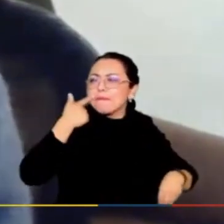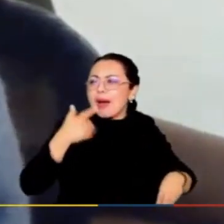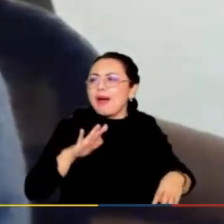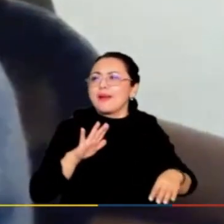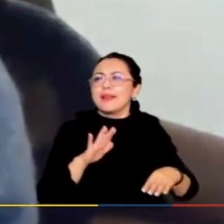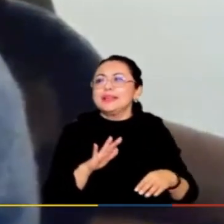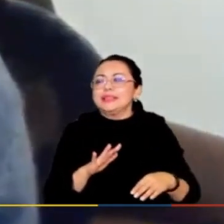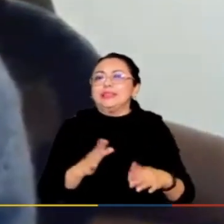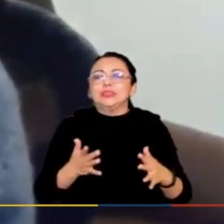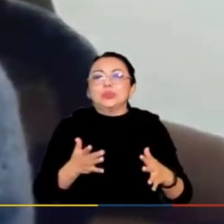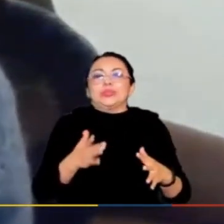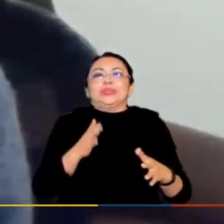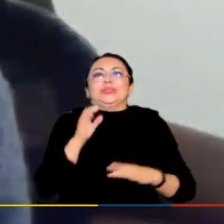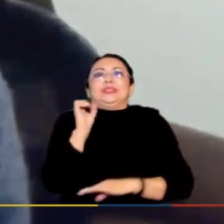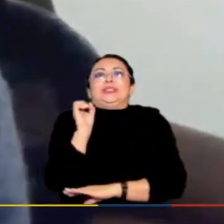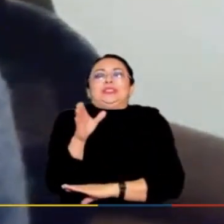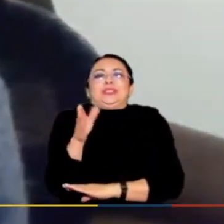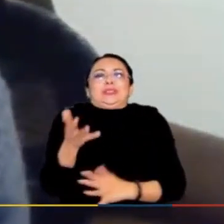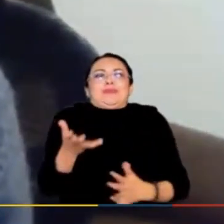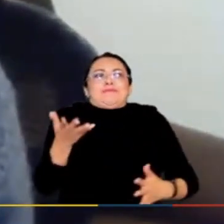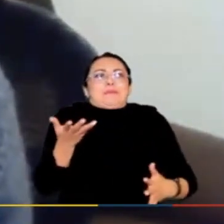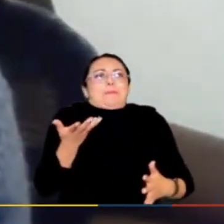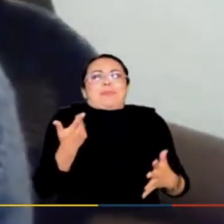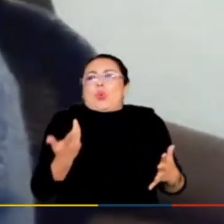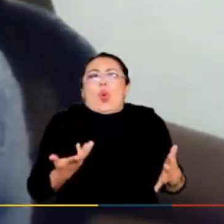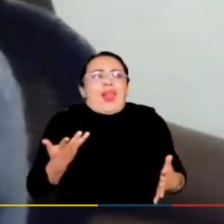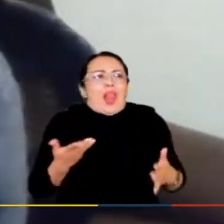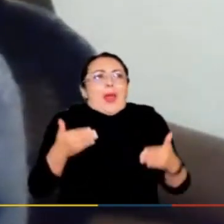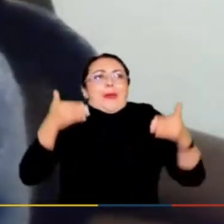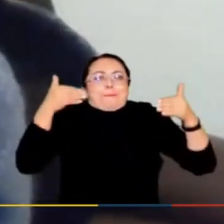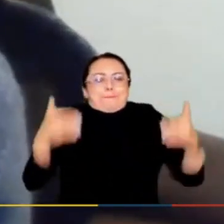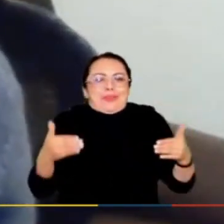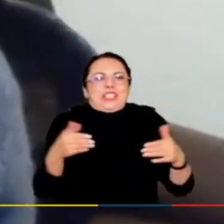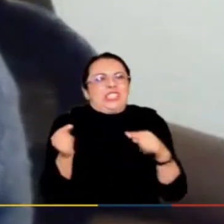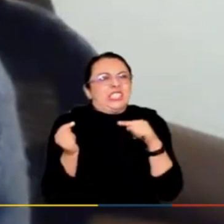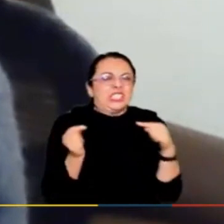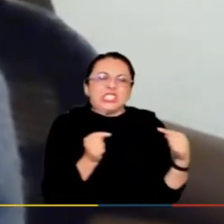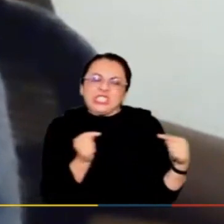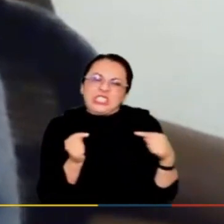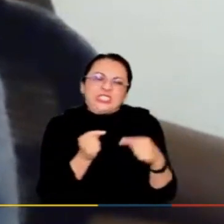está atrapado un poco el banco comercial, atrapado en unas tensiones